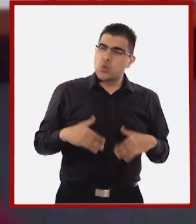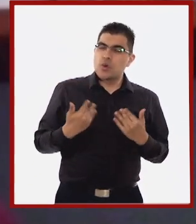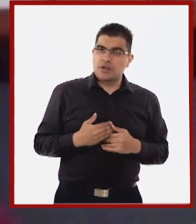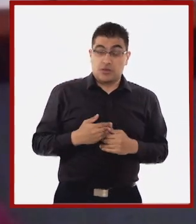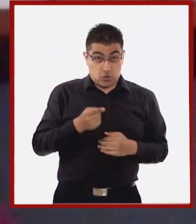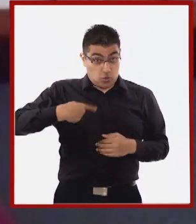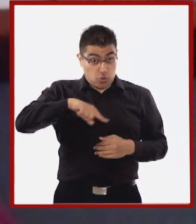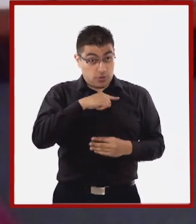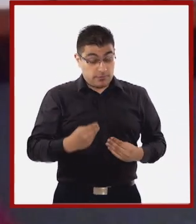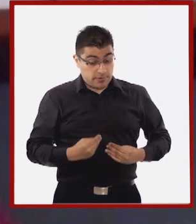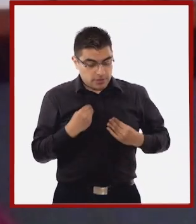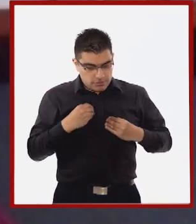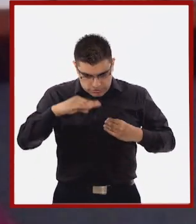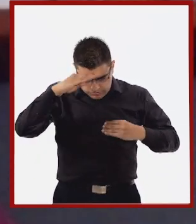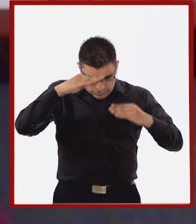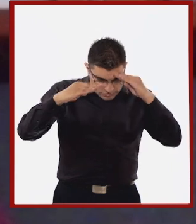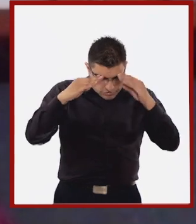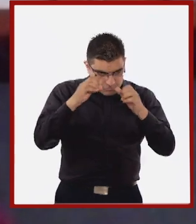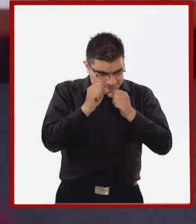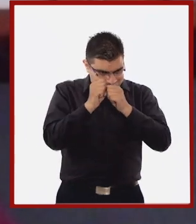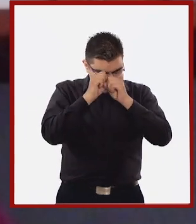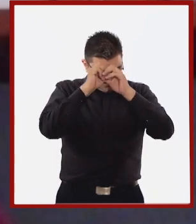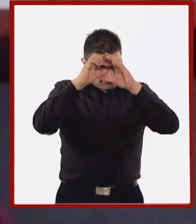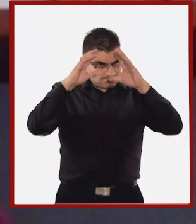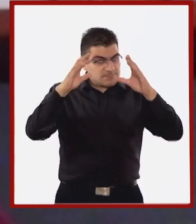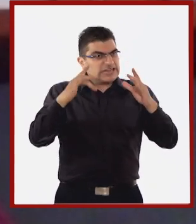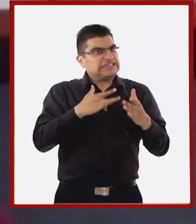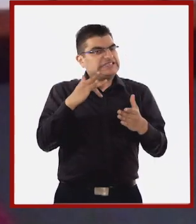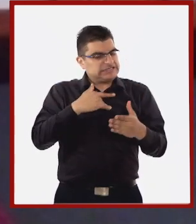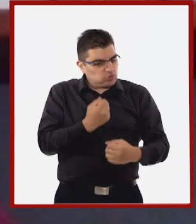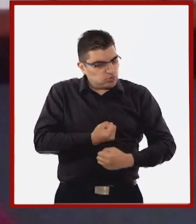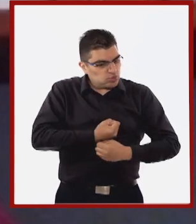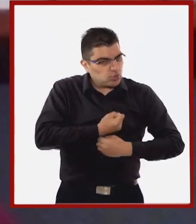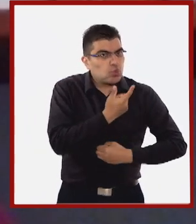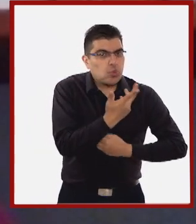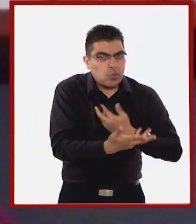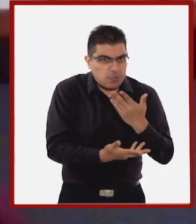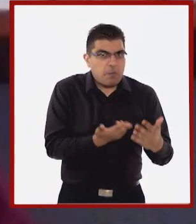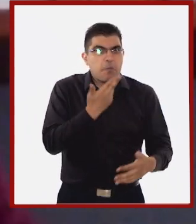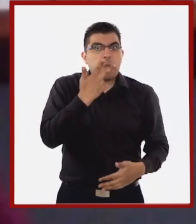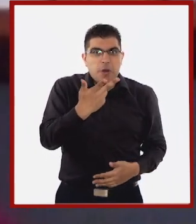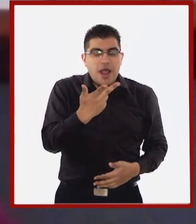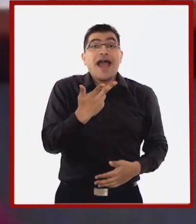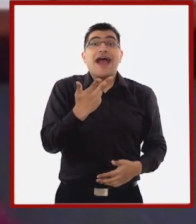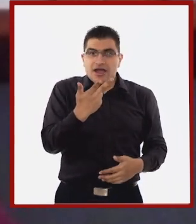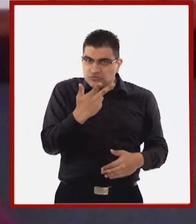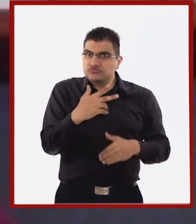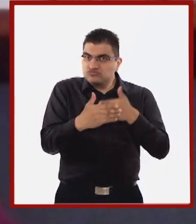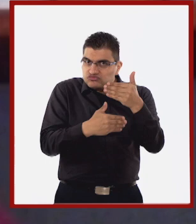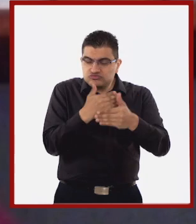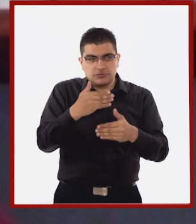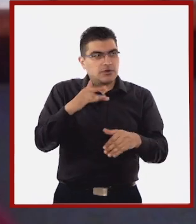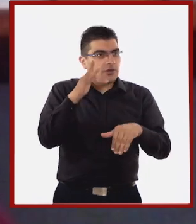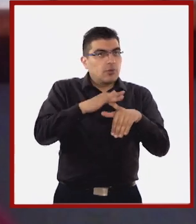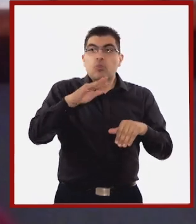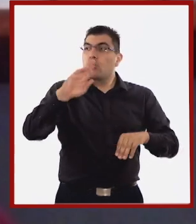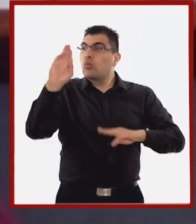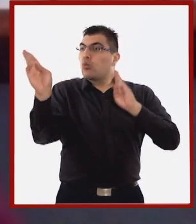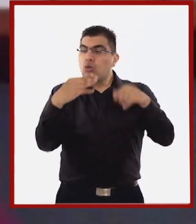mejor podamos expresar lo que sentimos, lo que pensamos, lo que vivimos, mejor será nuestra experiencia del mundo y